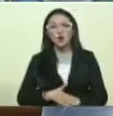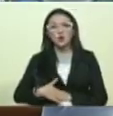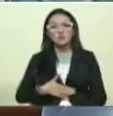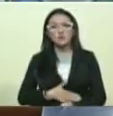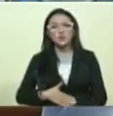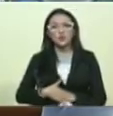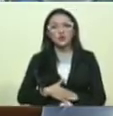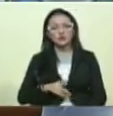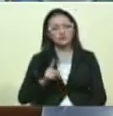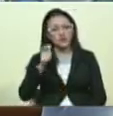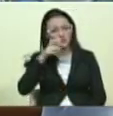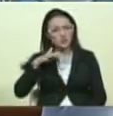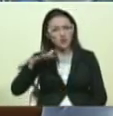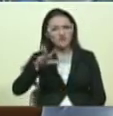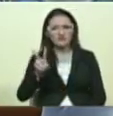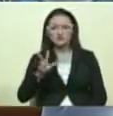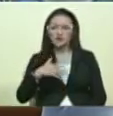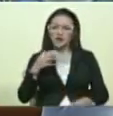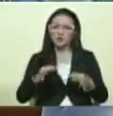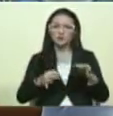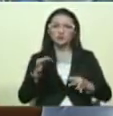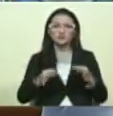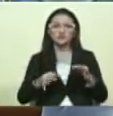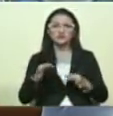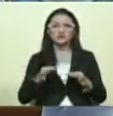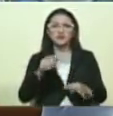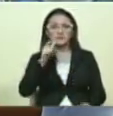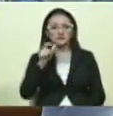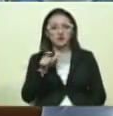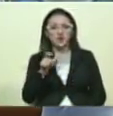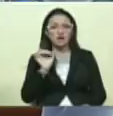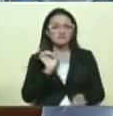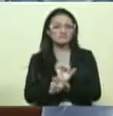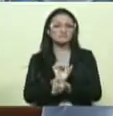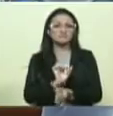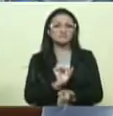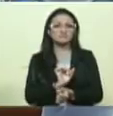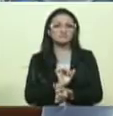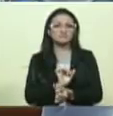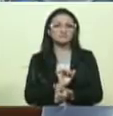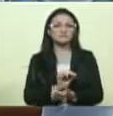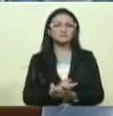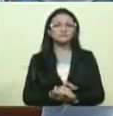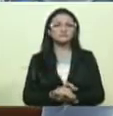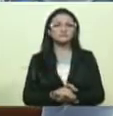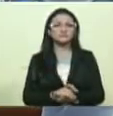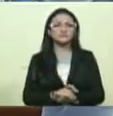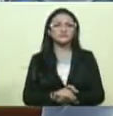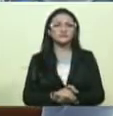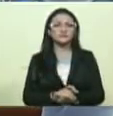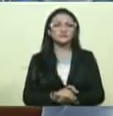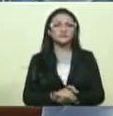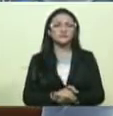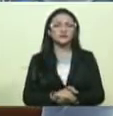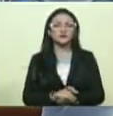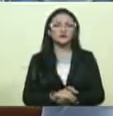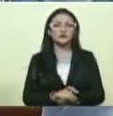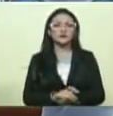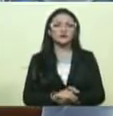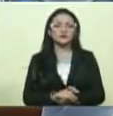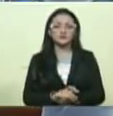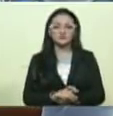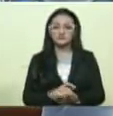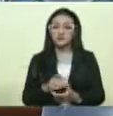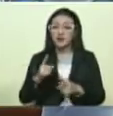de Venezuela no solamente quiere justicia con personas privadas de libertad, sino como lo que hemos señalado aquí, incautación